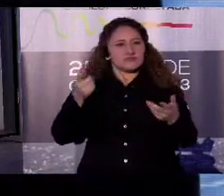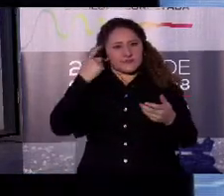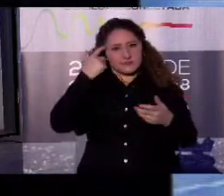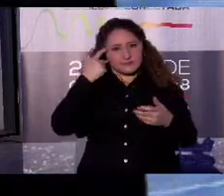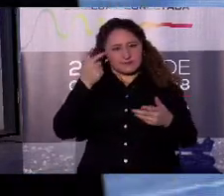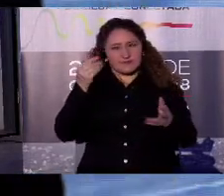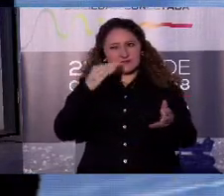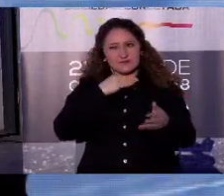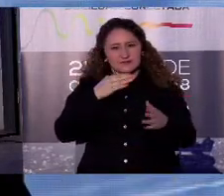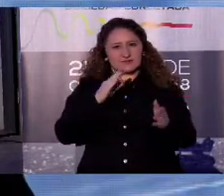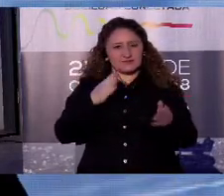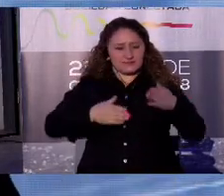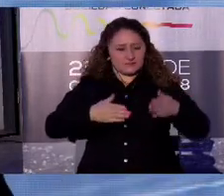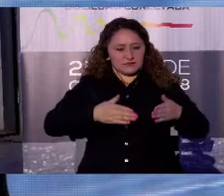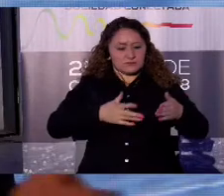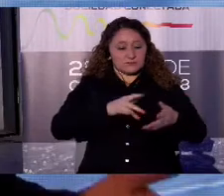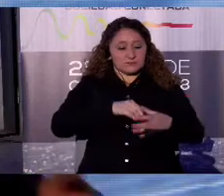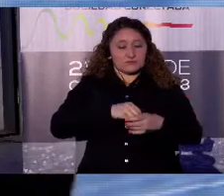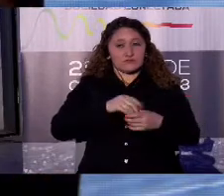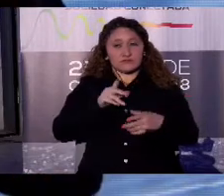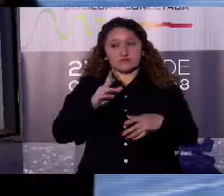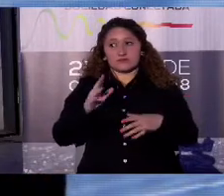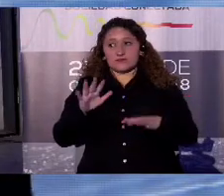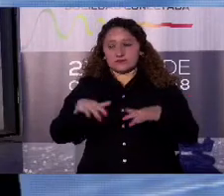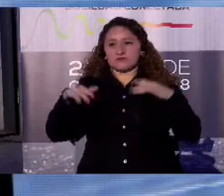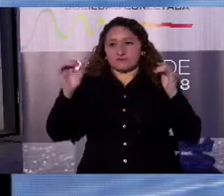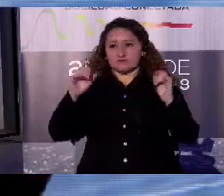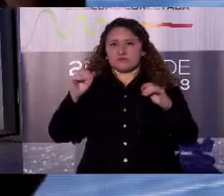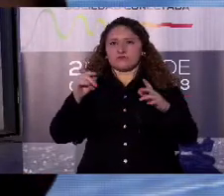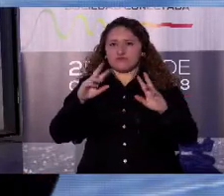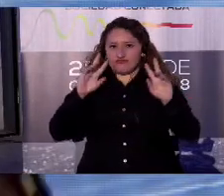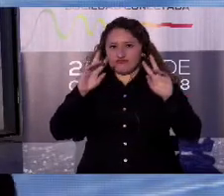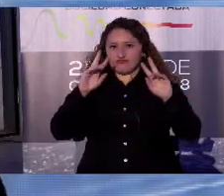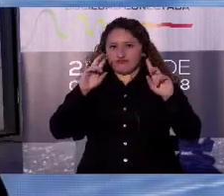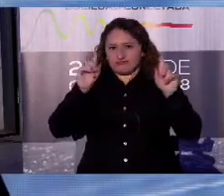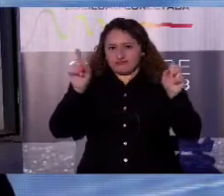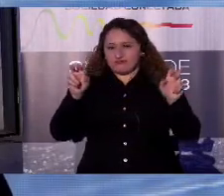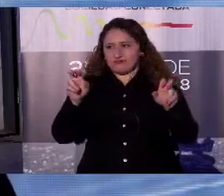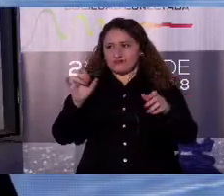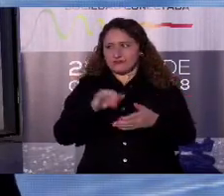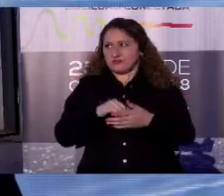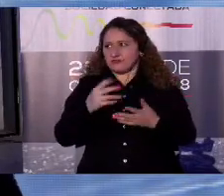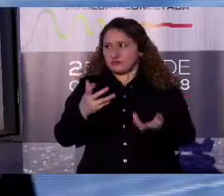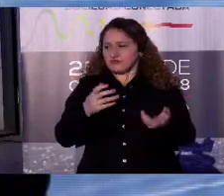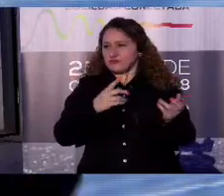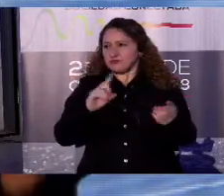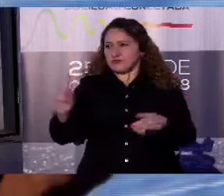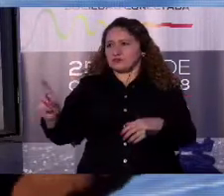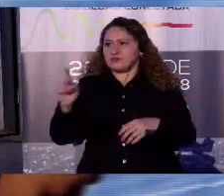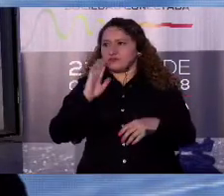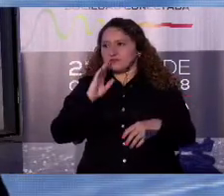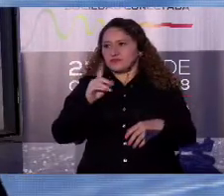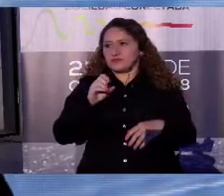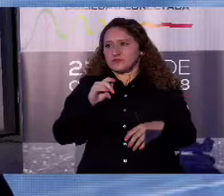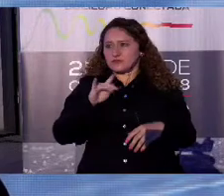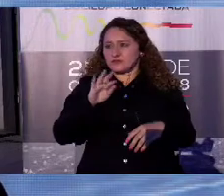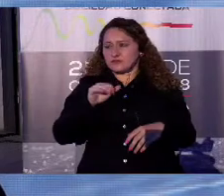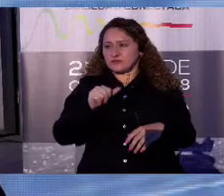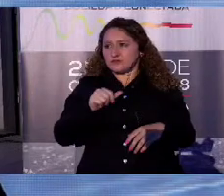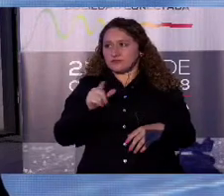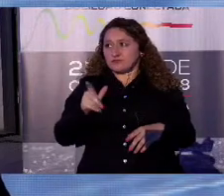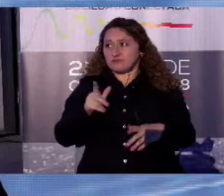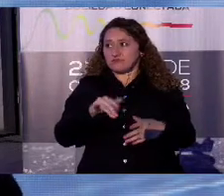artificial. En nuestro congreso Andicom, y hago aquí un pequeño paréntesis, por eso quisimos traer a Sofía, más que como una demostración de lo